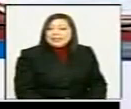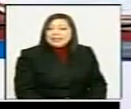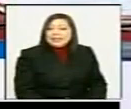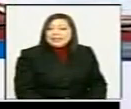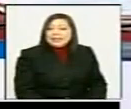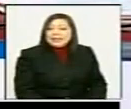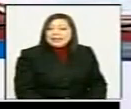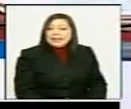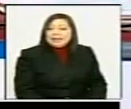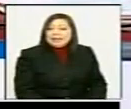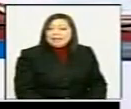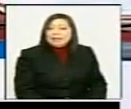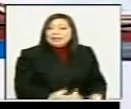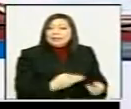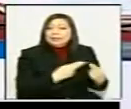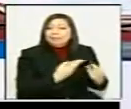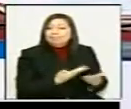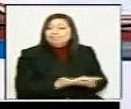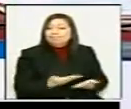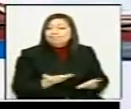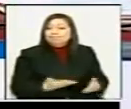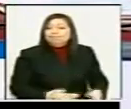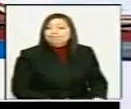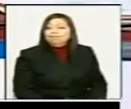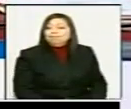de estos arbitrajes.